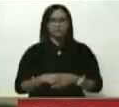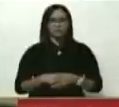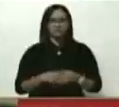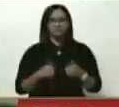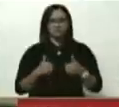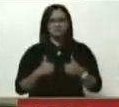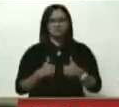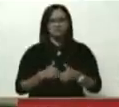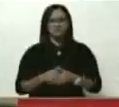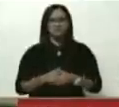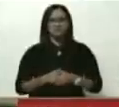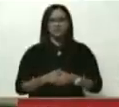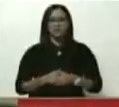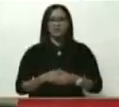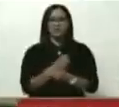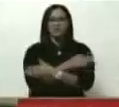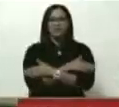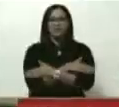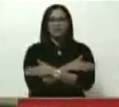felicitándolos. ¿Y esta vez?